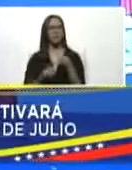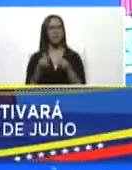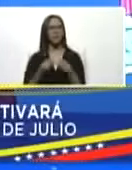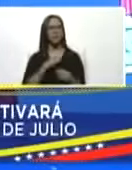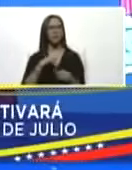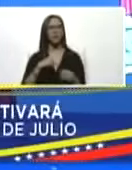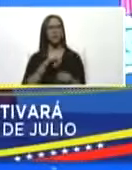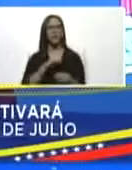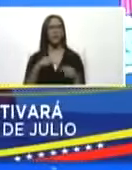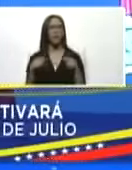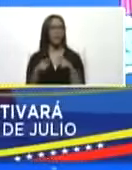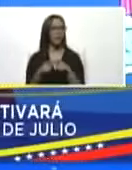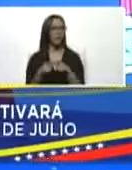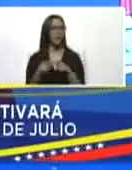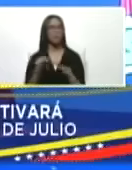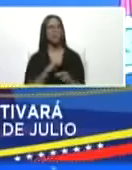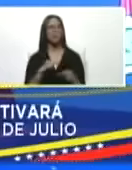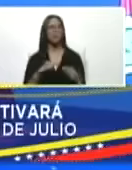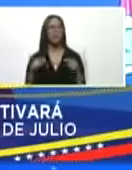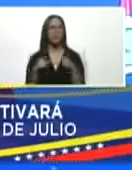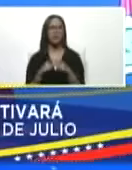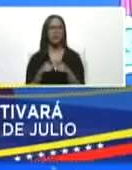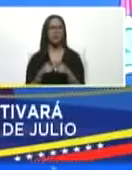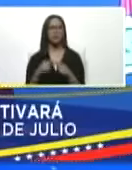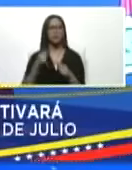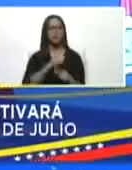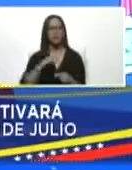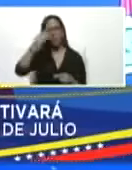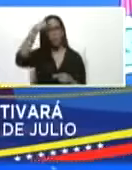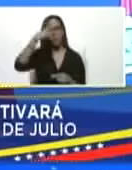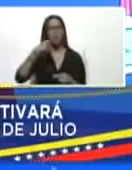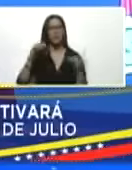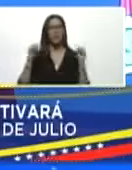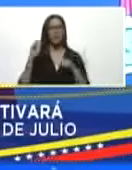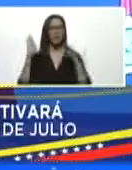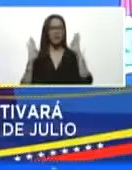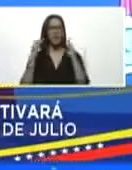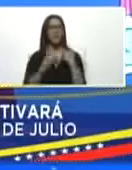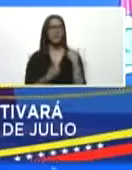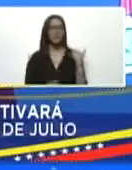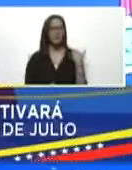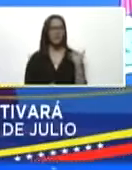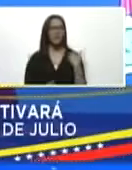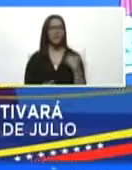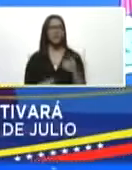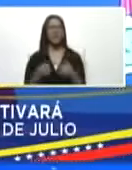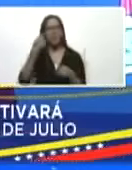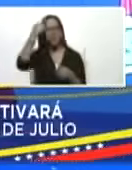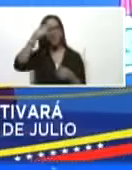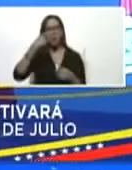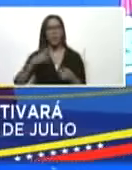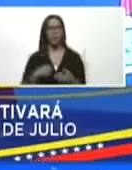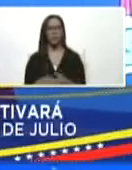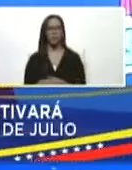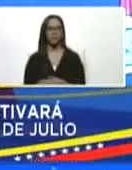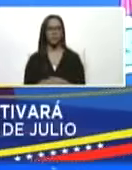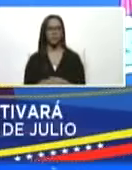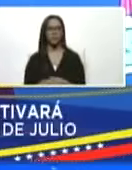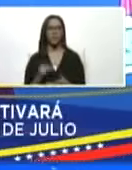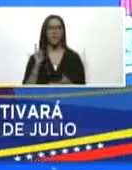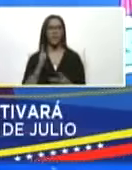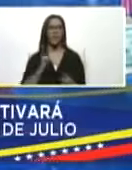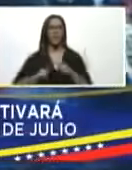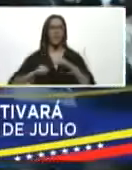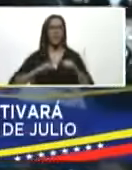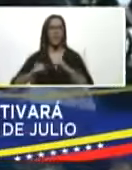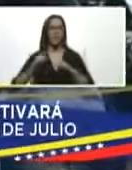un equipo, somos un equipo, somos un pueblo. Y aquí el candidato presidencial es el pueblo que debe